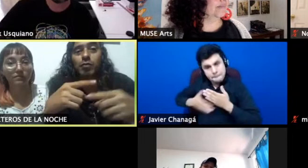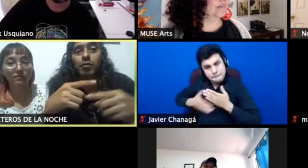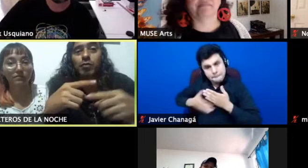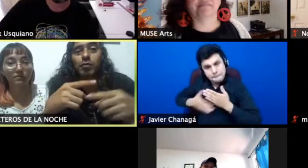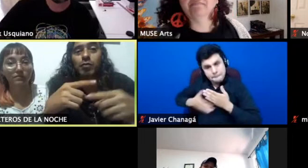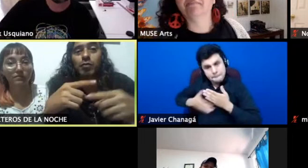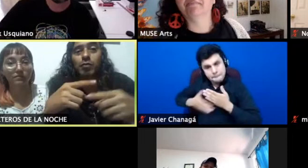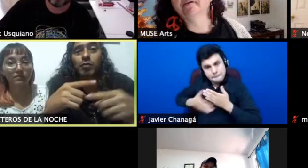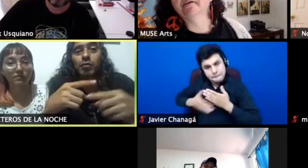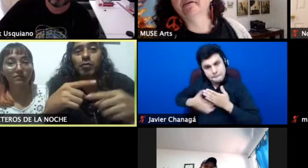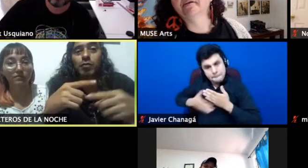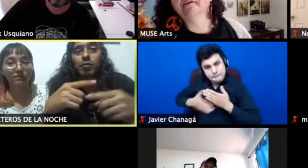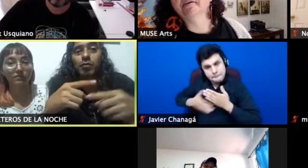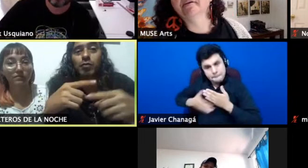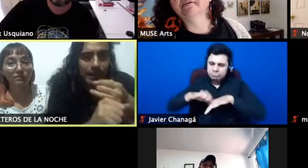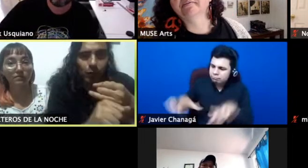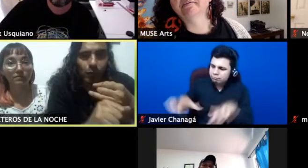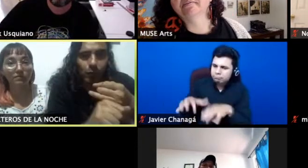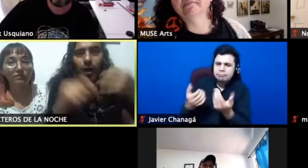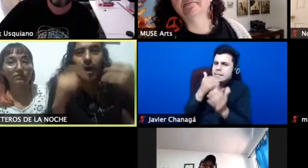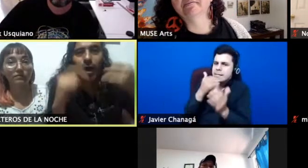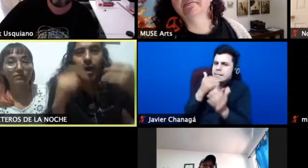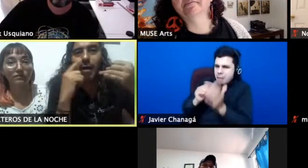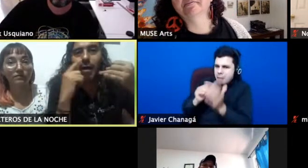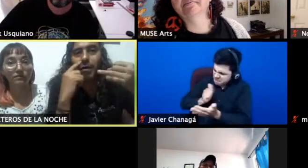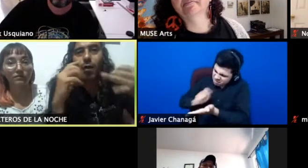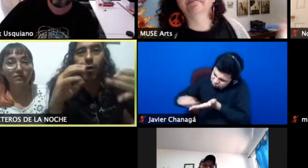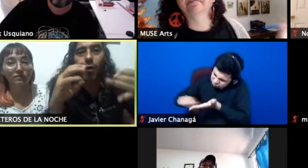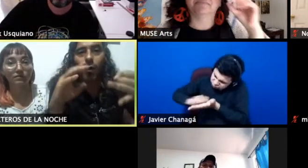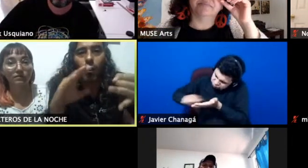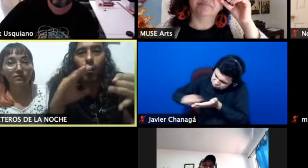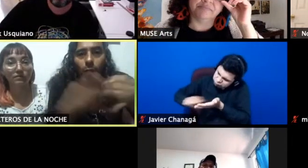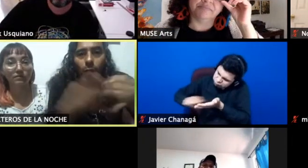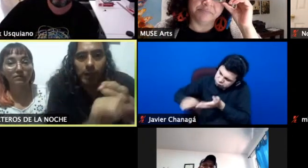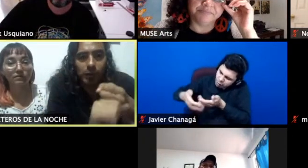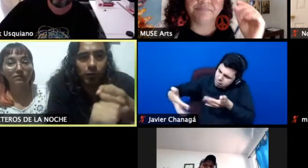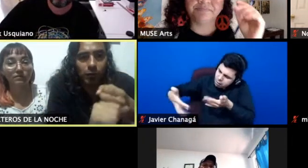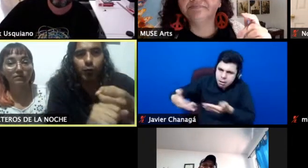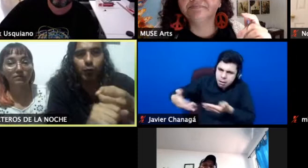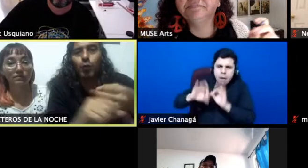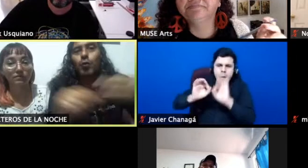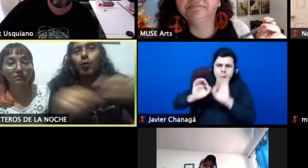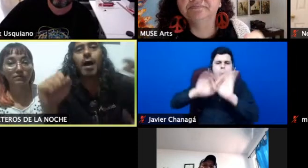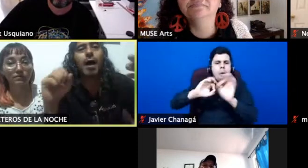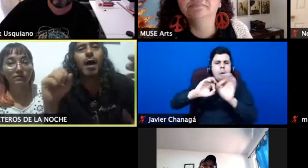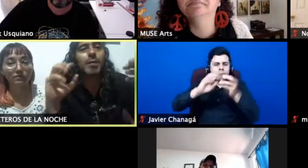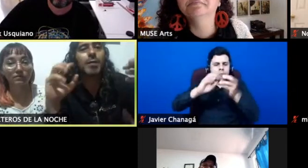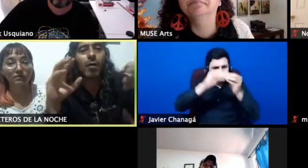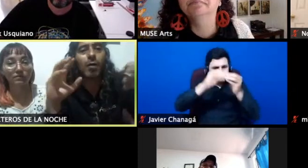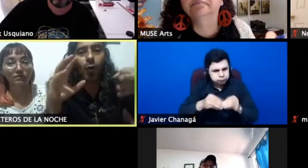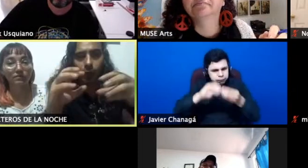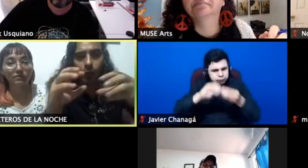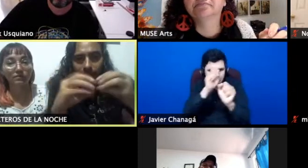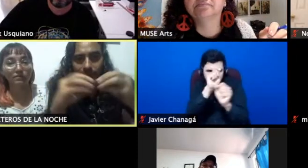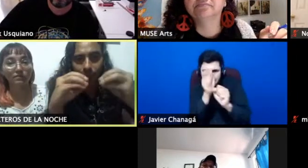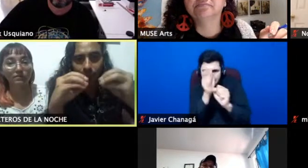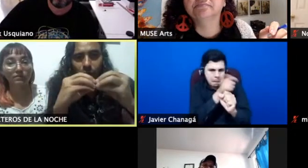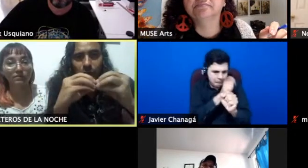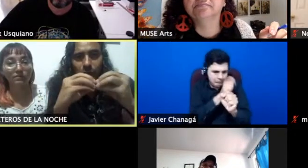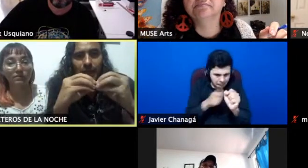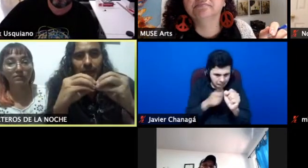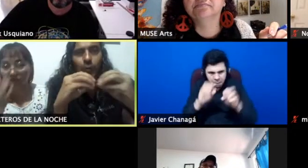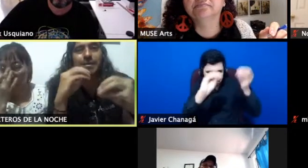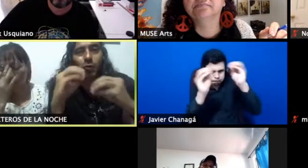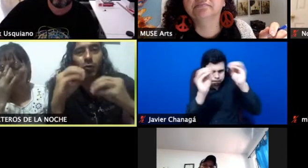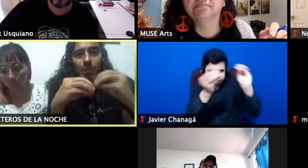poder desarrollar nuestra actividad artística como la escritura o la escultura, o bueno, este tipo de cosas, porque está uno siempre en